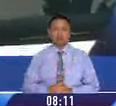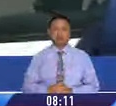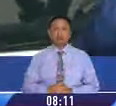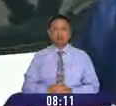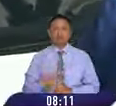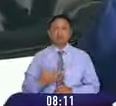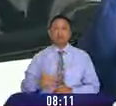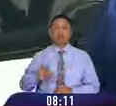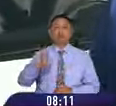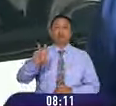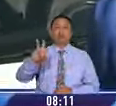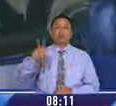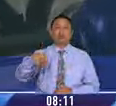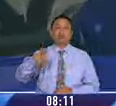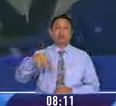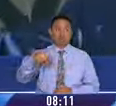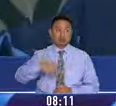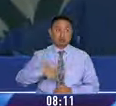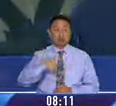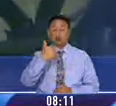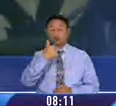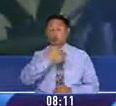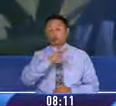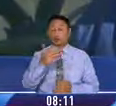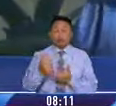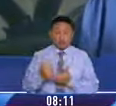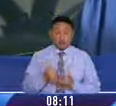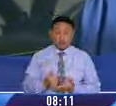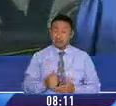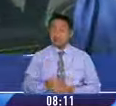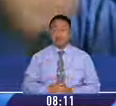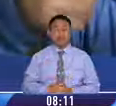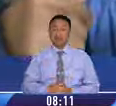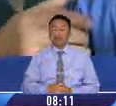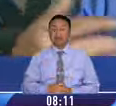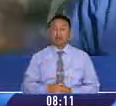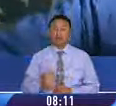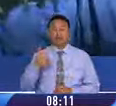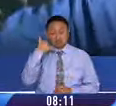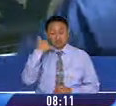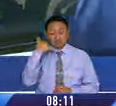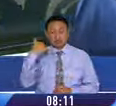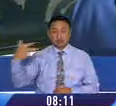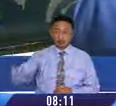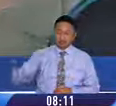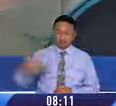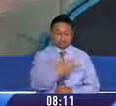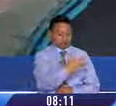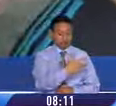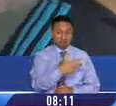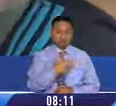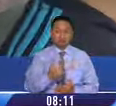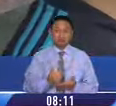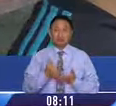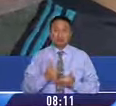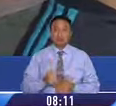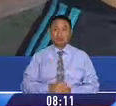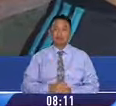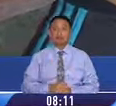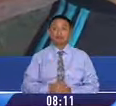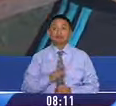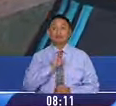2 meses, y hasta tiempo es eso, que no viene nadie a arreglar. Pasa nomás, ya se llama y no arreglan. Fuga de agua ya va